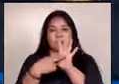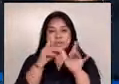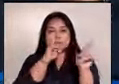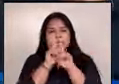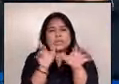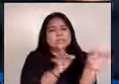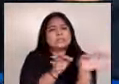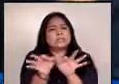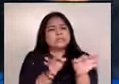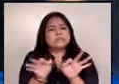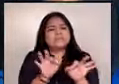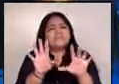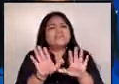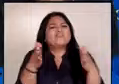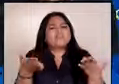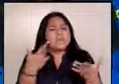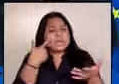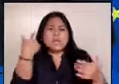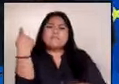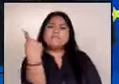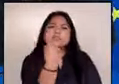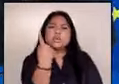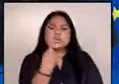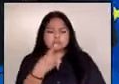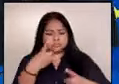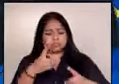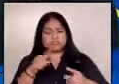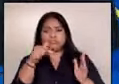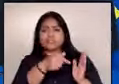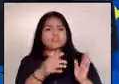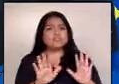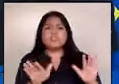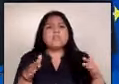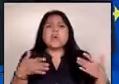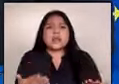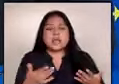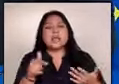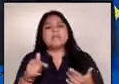importancia de este documento para nuestras